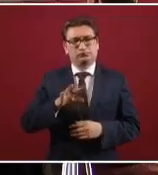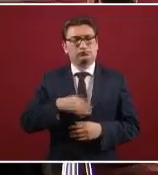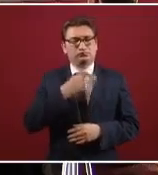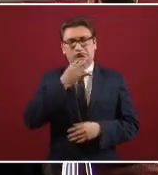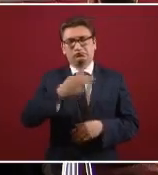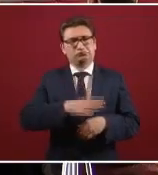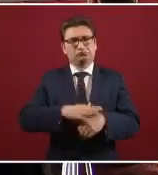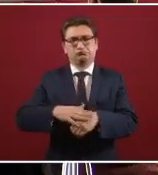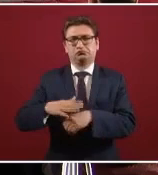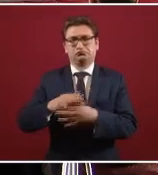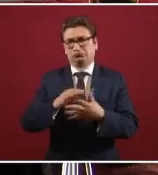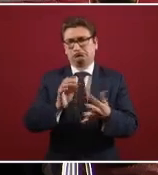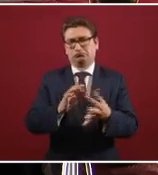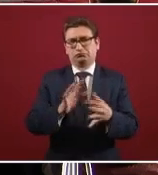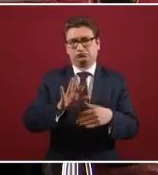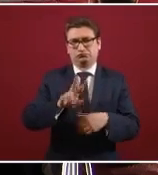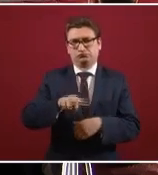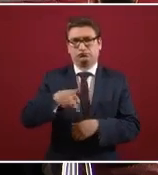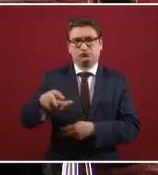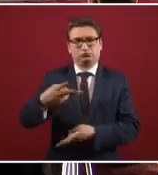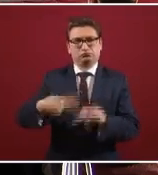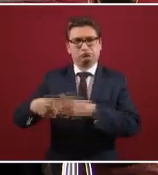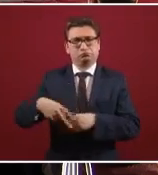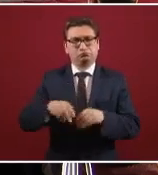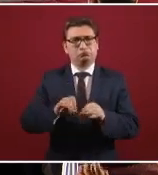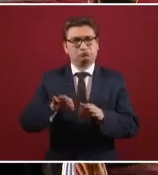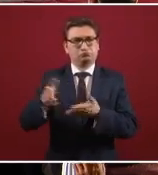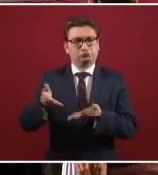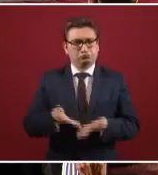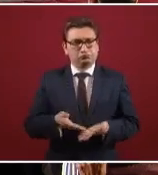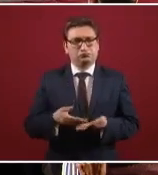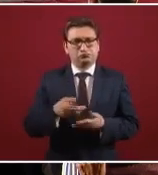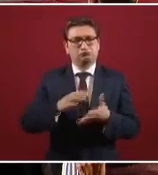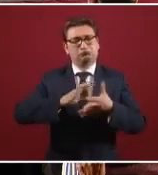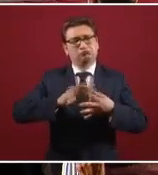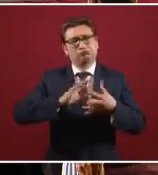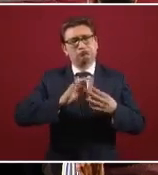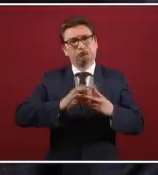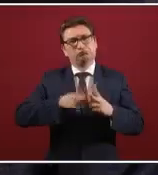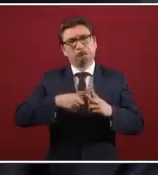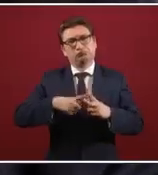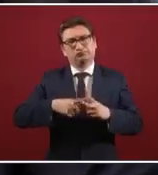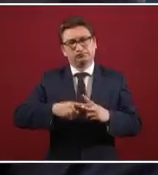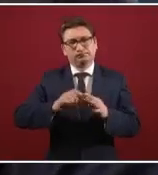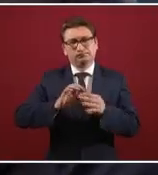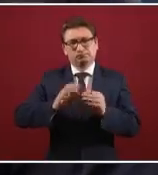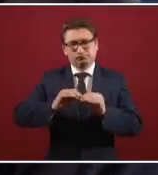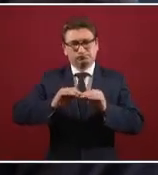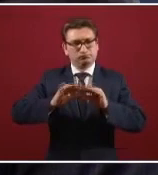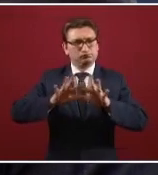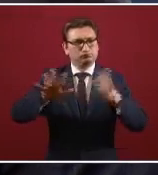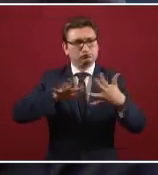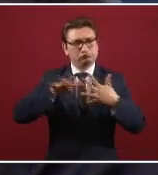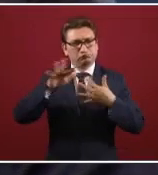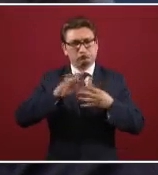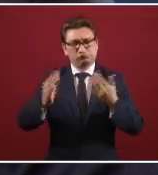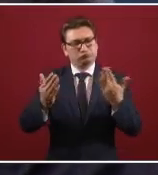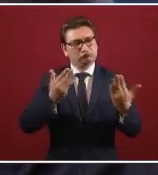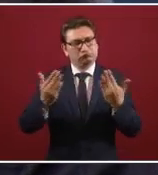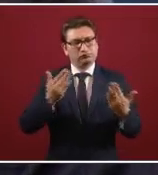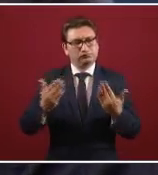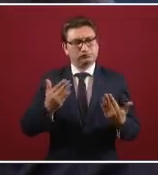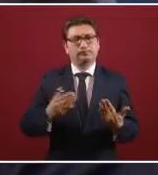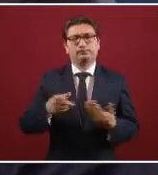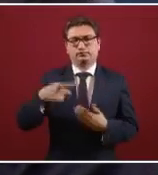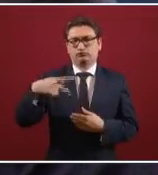mención porque se tomaron la molestia de ahora sí que desnudar sus números ante nosotros y tenían el comparativo por la